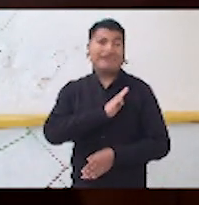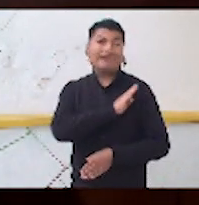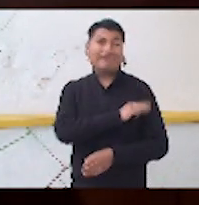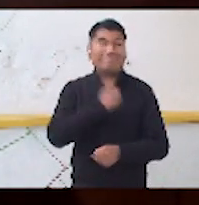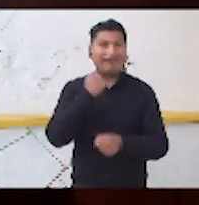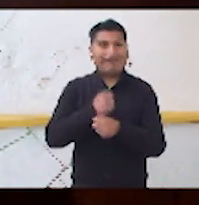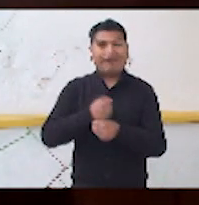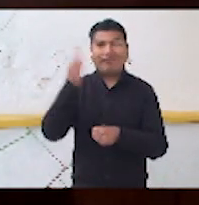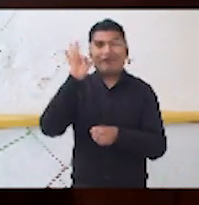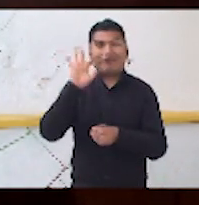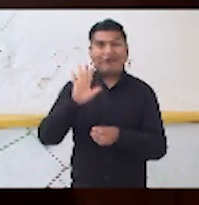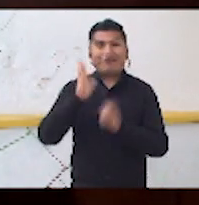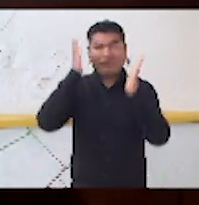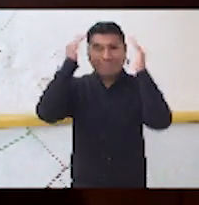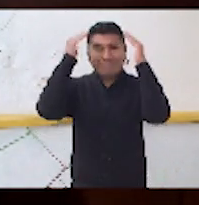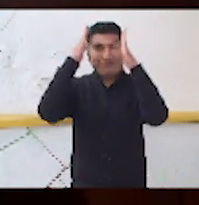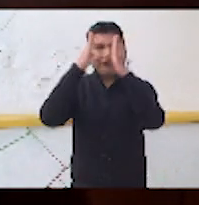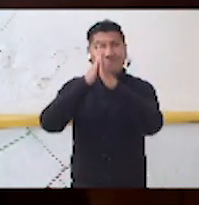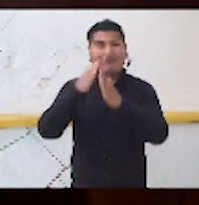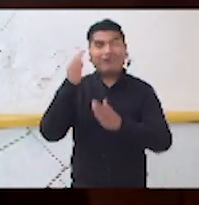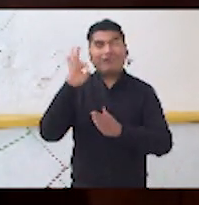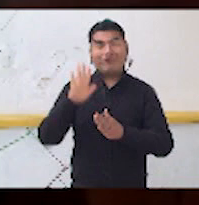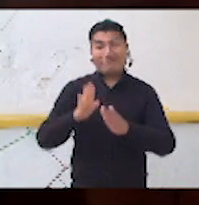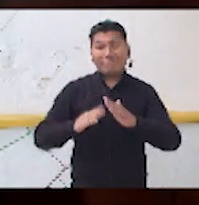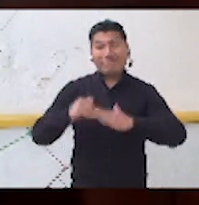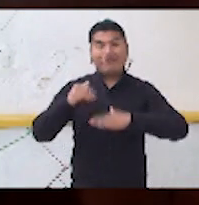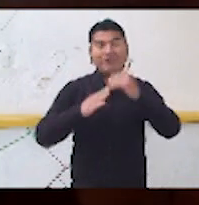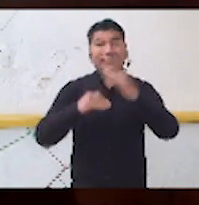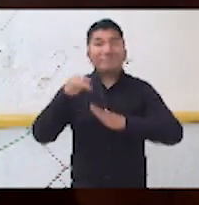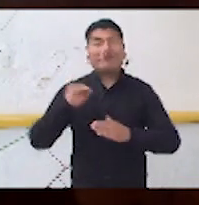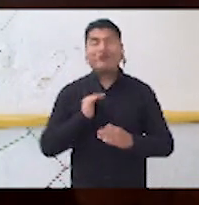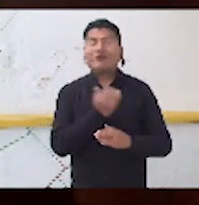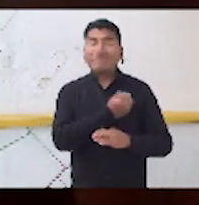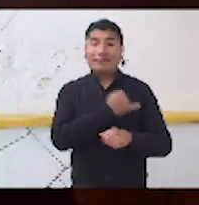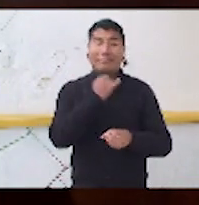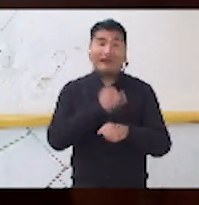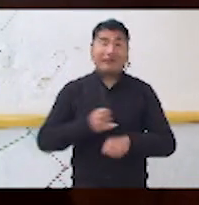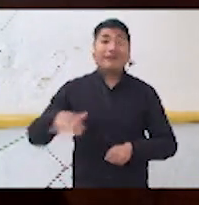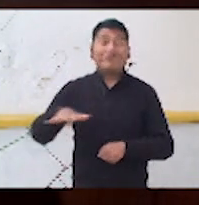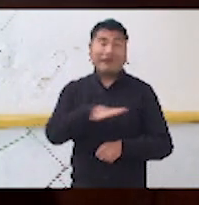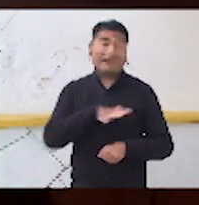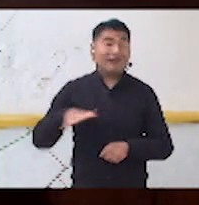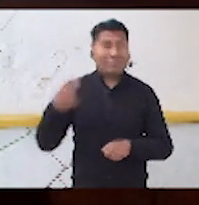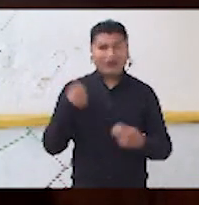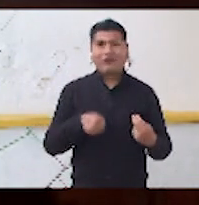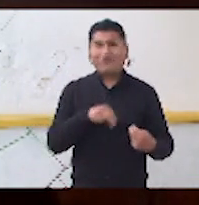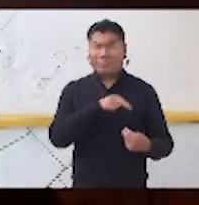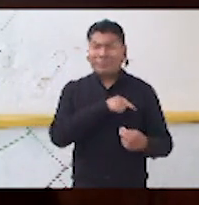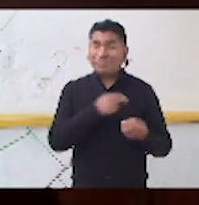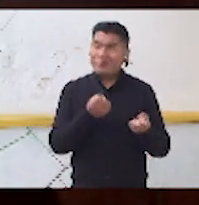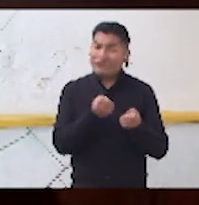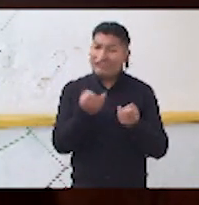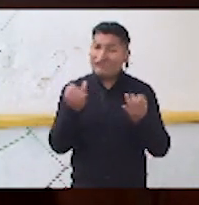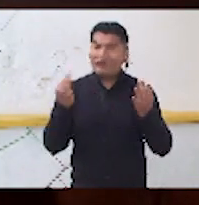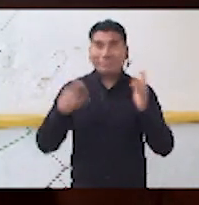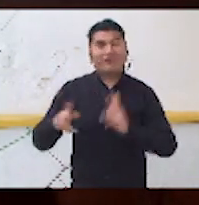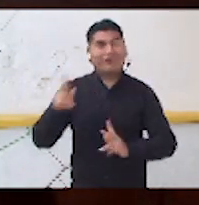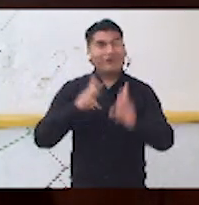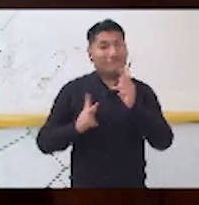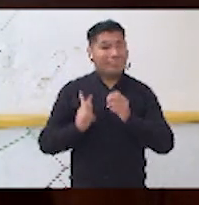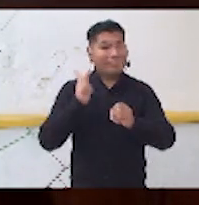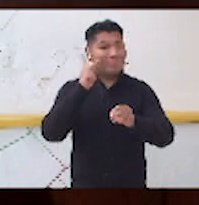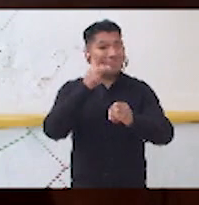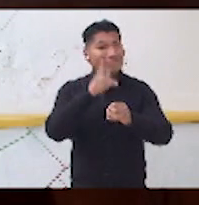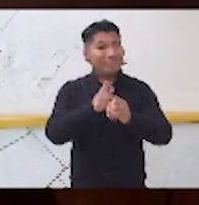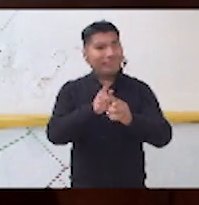pastoral, evangelización, de construcción de nuestra iglesia local. Somos muchos los que han participado aportando